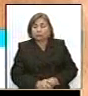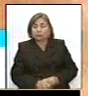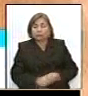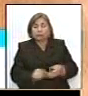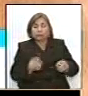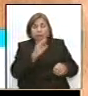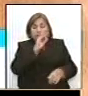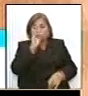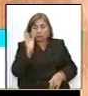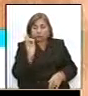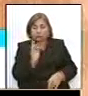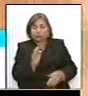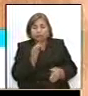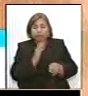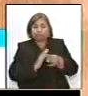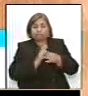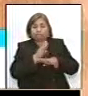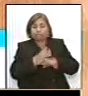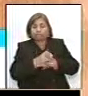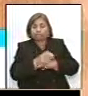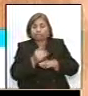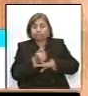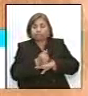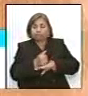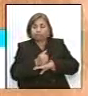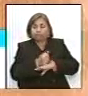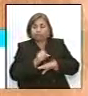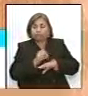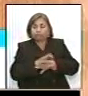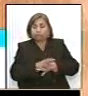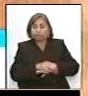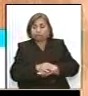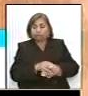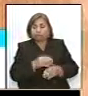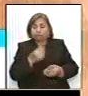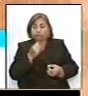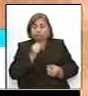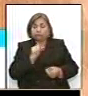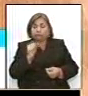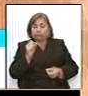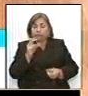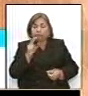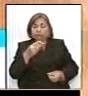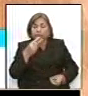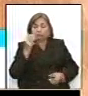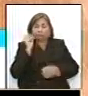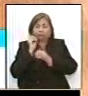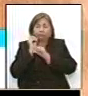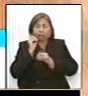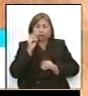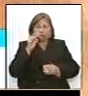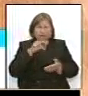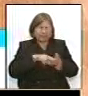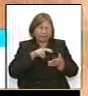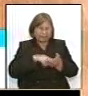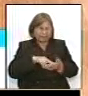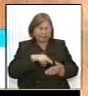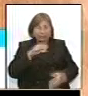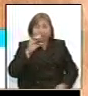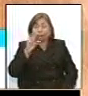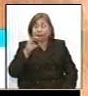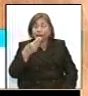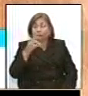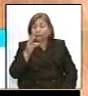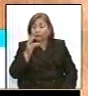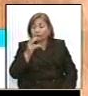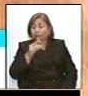sancionado jamás de manera directa, a excepción del viaje del 21 de febrero de 2017, viajó en esas fechas de semana de